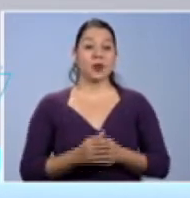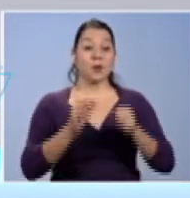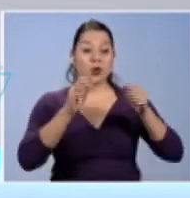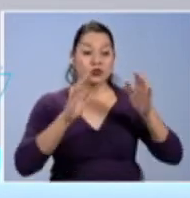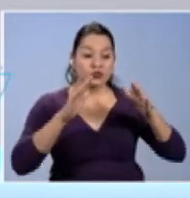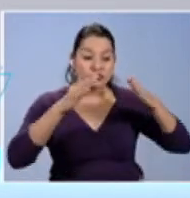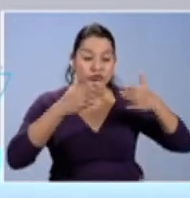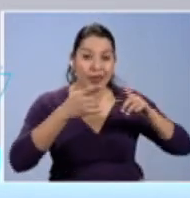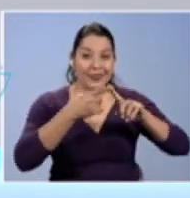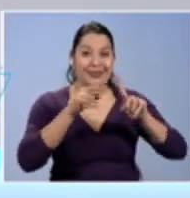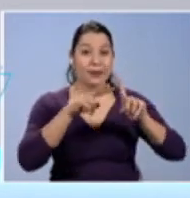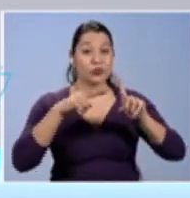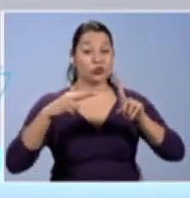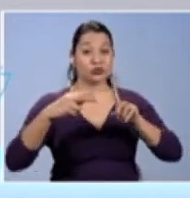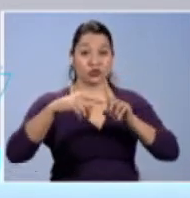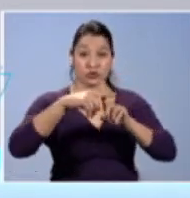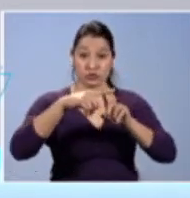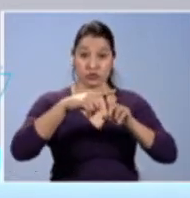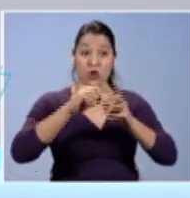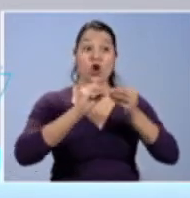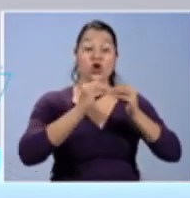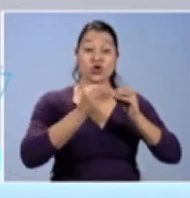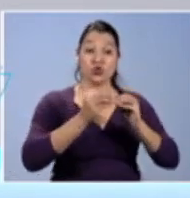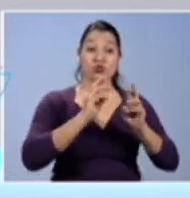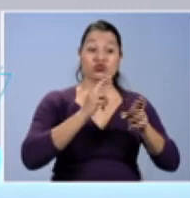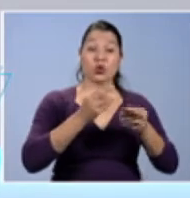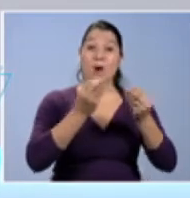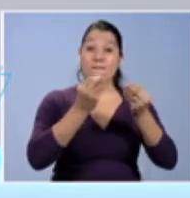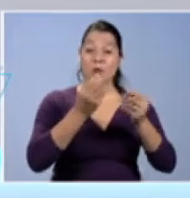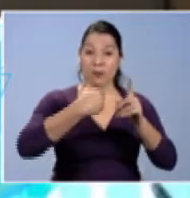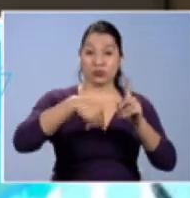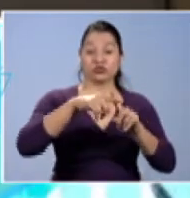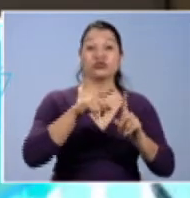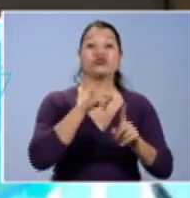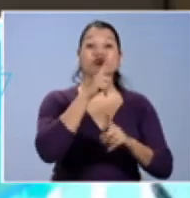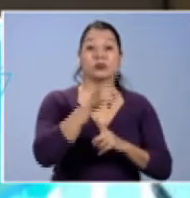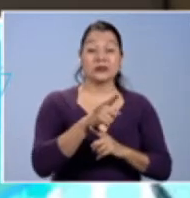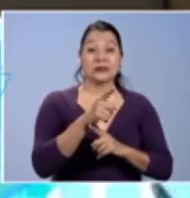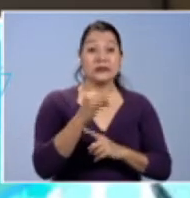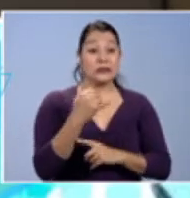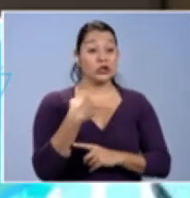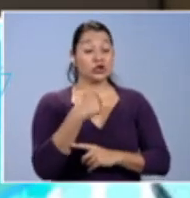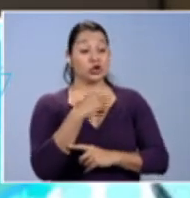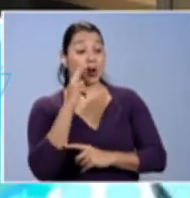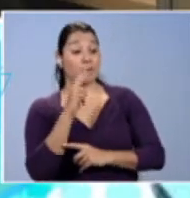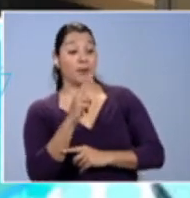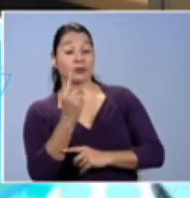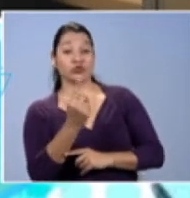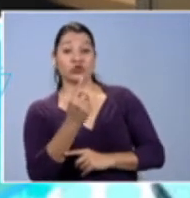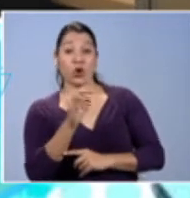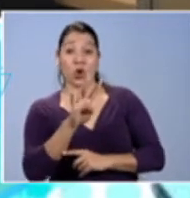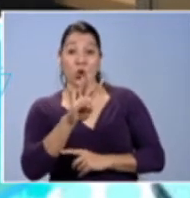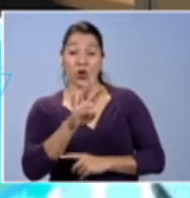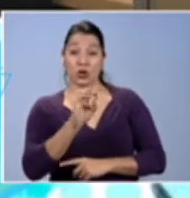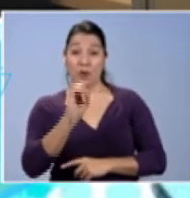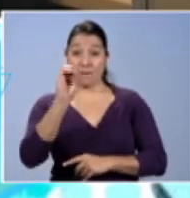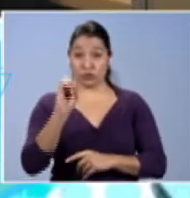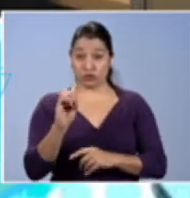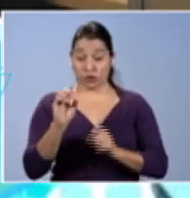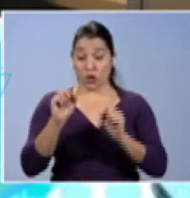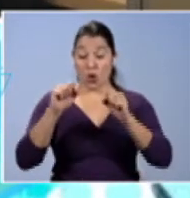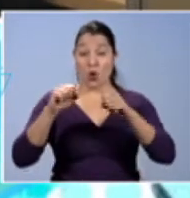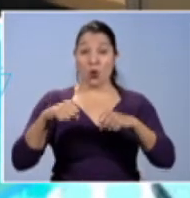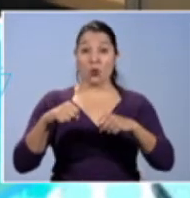enfocarla desde el punto de vista positivo. Los números son positivos, esa es la verdad. Repito, si vemos que solamente un 4% indica que disminuirá